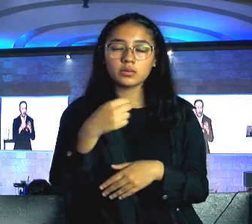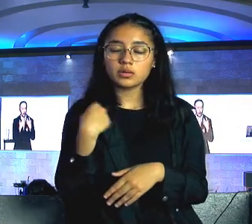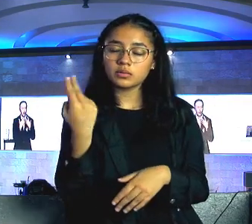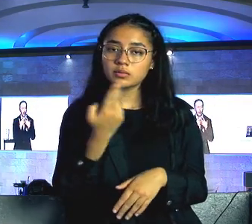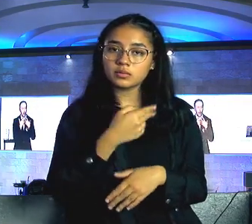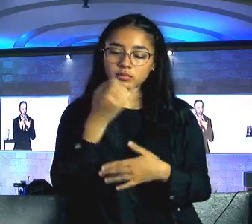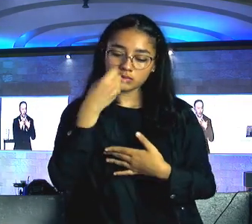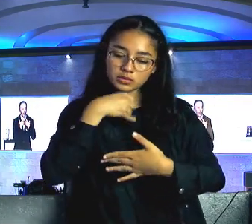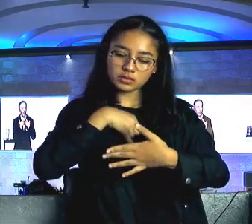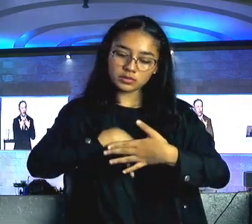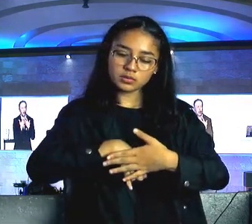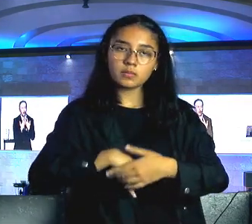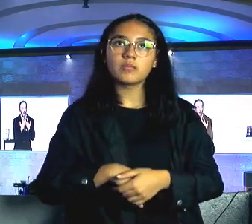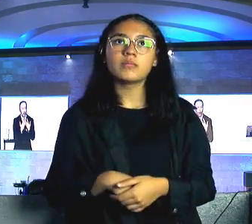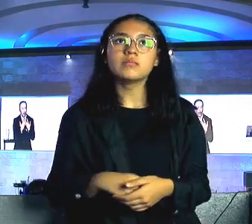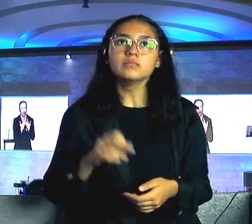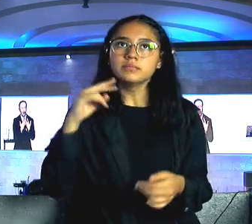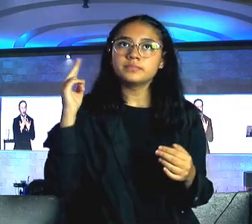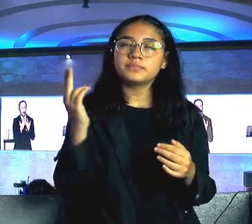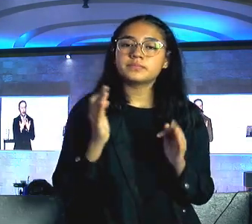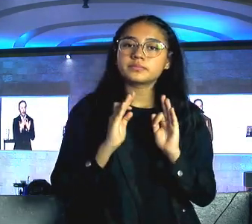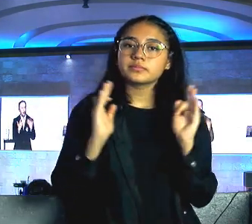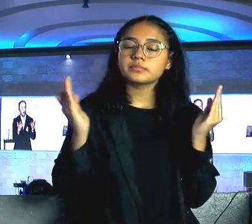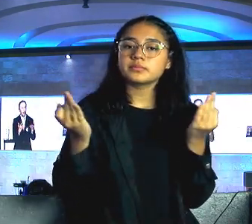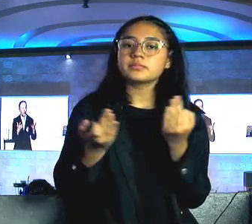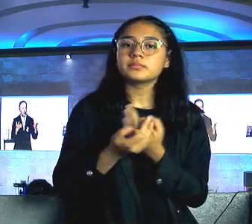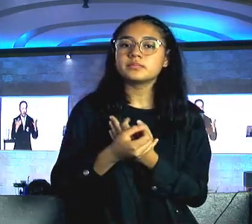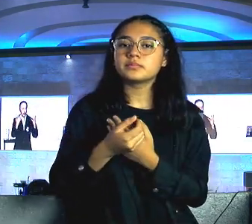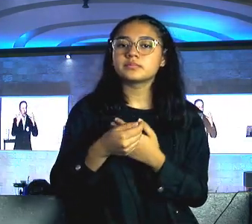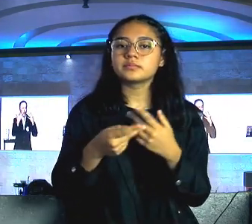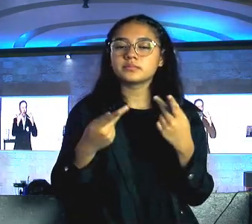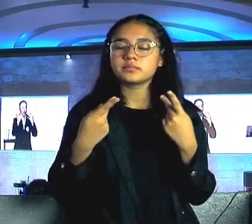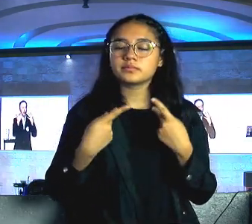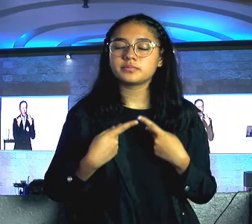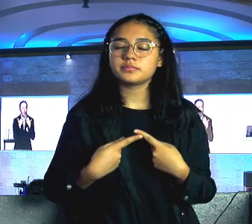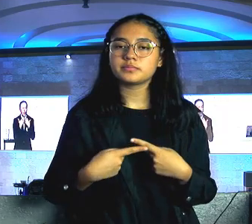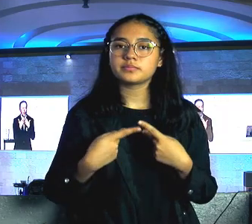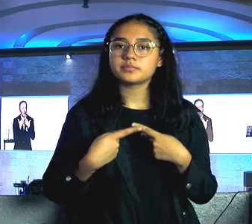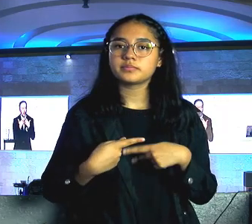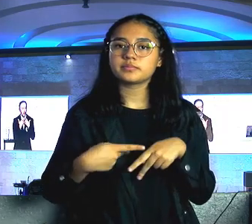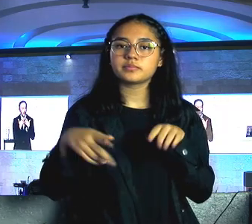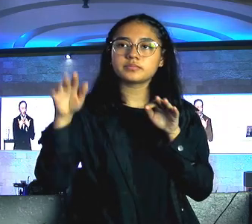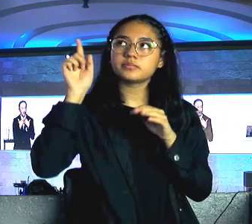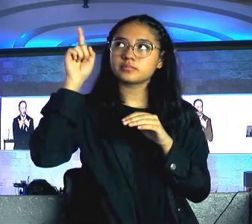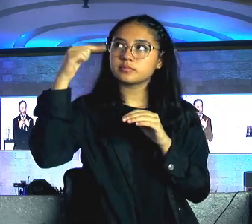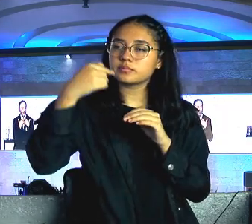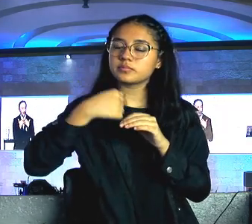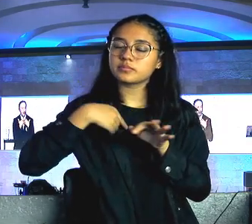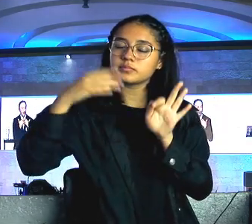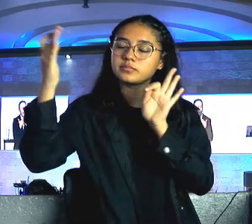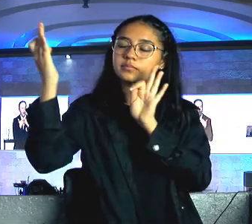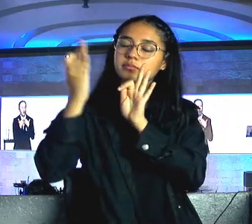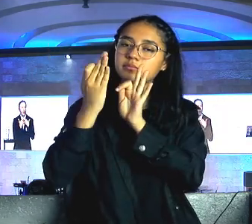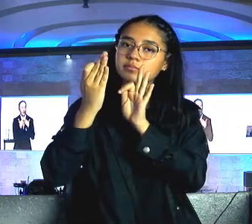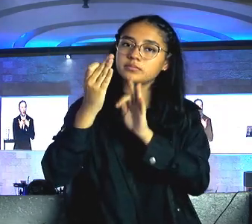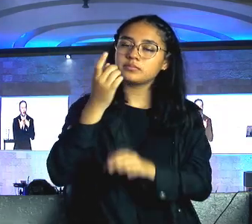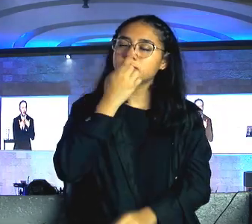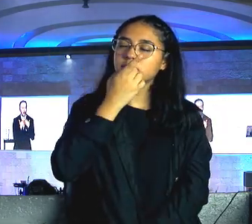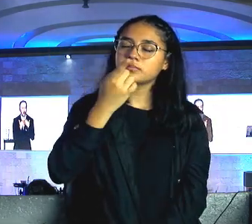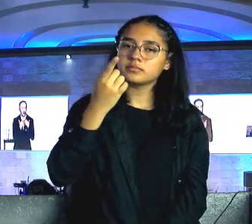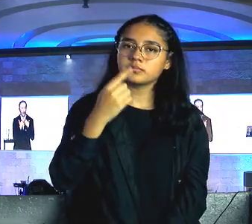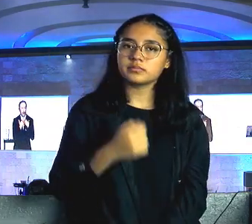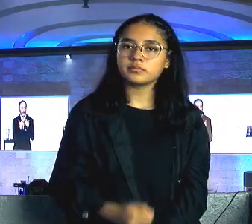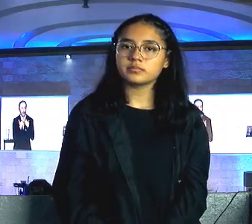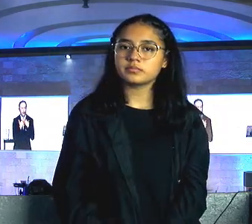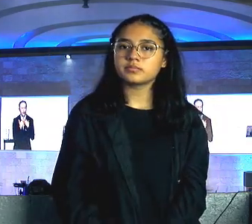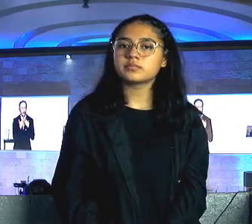de una manera íntima y personal. Y dile tú, Señor, revélate a mí. Dime lo que ves dentro de